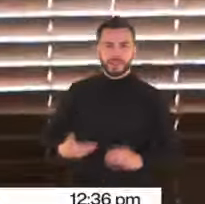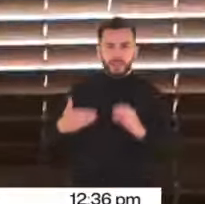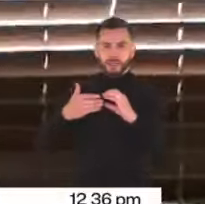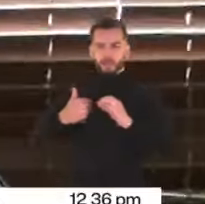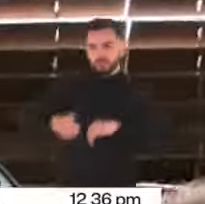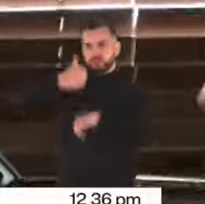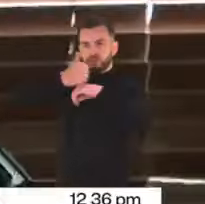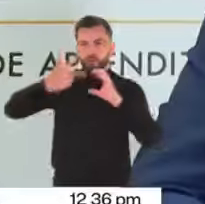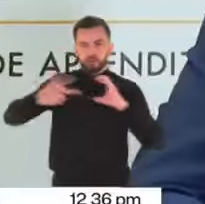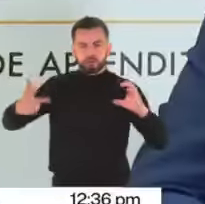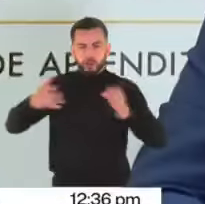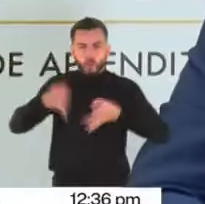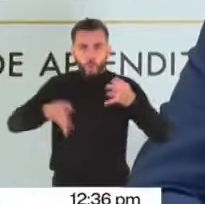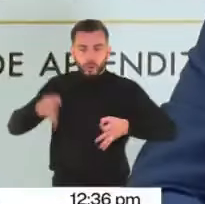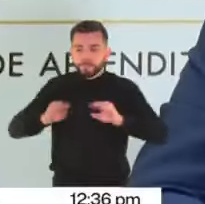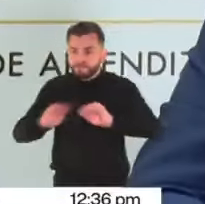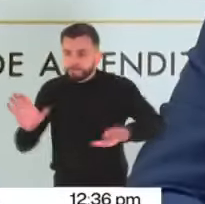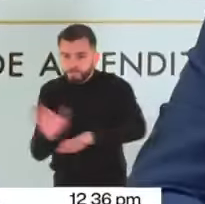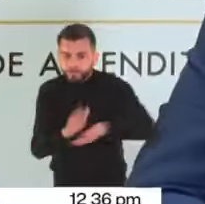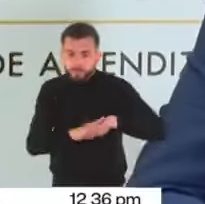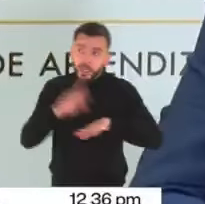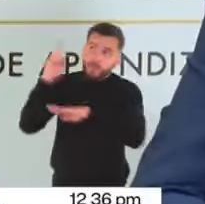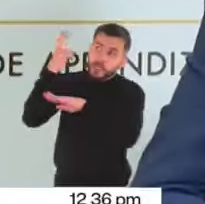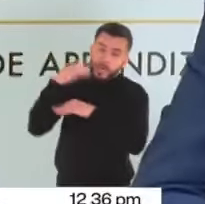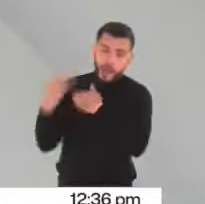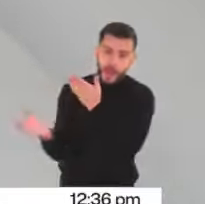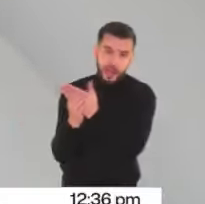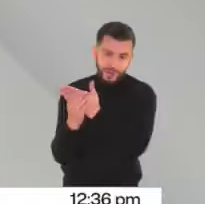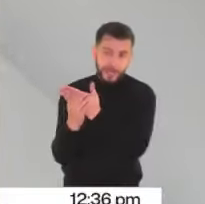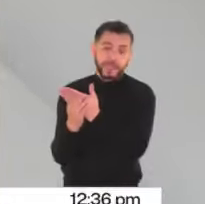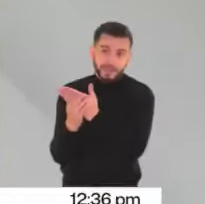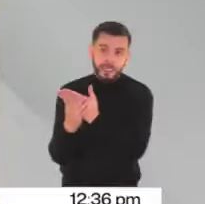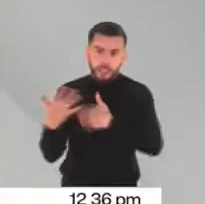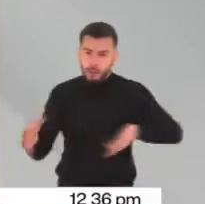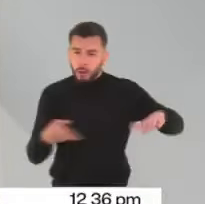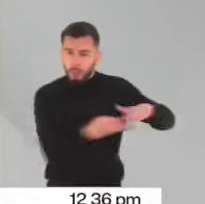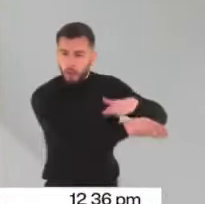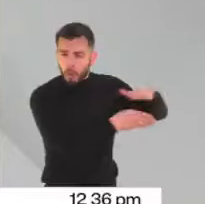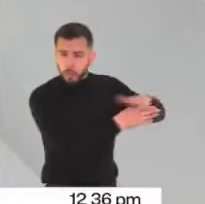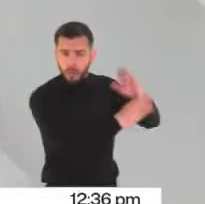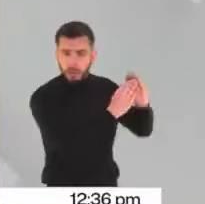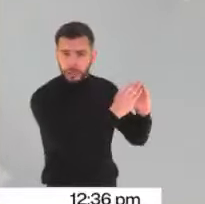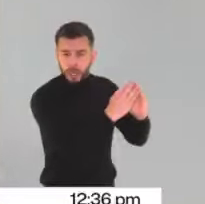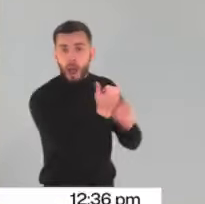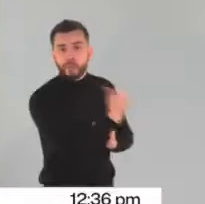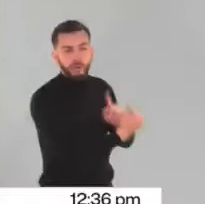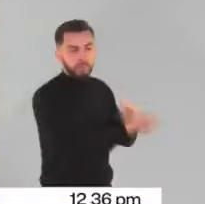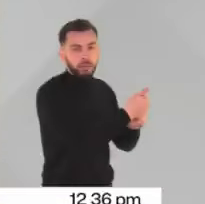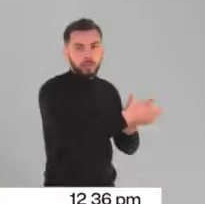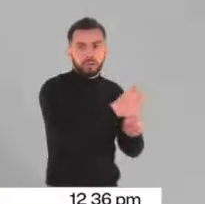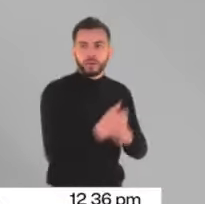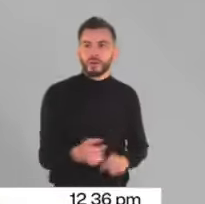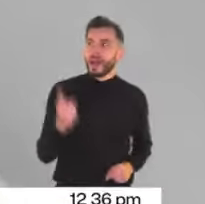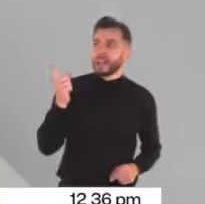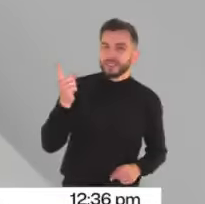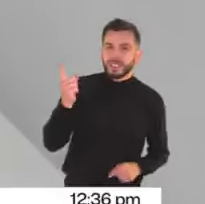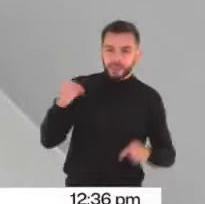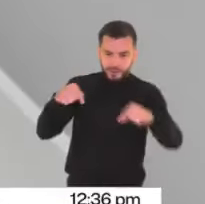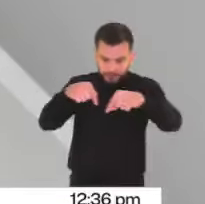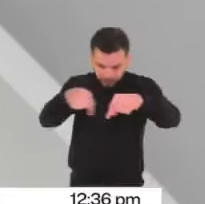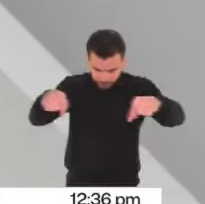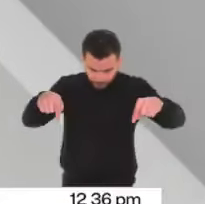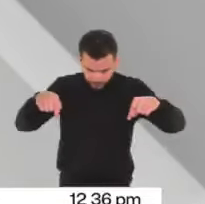sus magistrados que la fiscal general le notificó que tras unos allanamientos que ordenaron, se encontró una maqueta del Palacio de Justicia